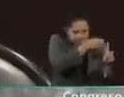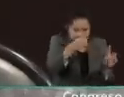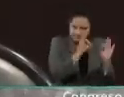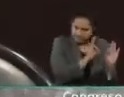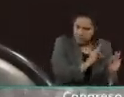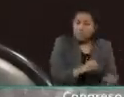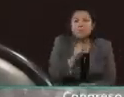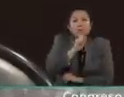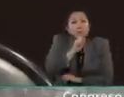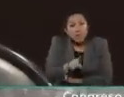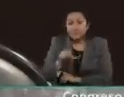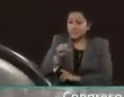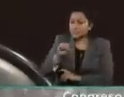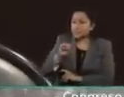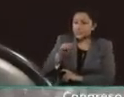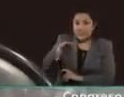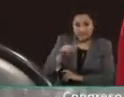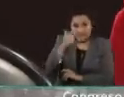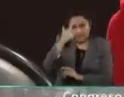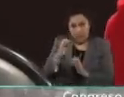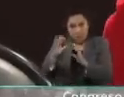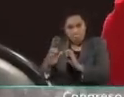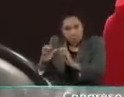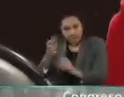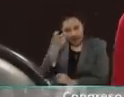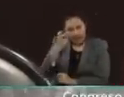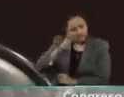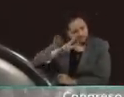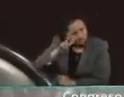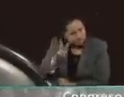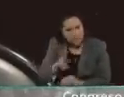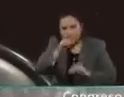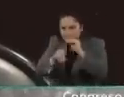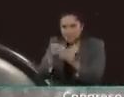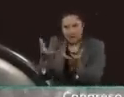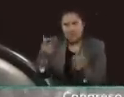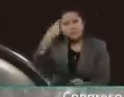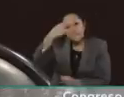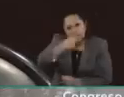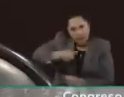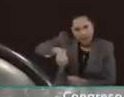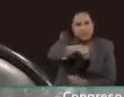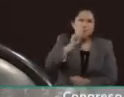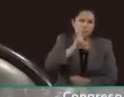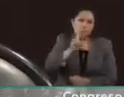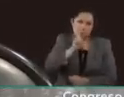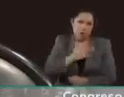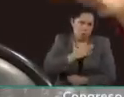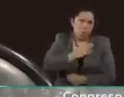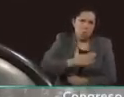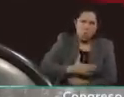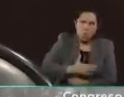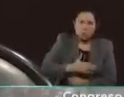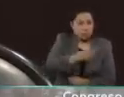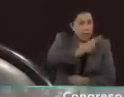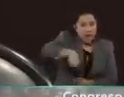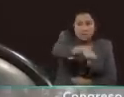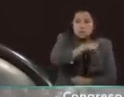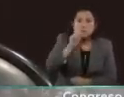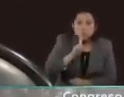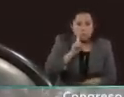cuidados, para que a las mujeres se les haga también justicia y que podamos retribuirlas por todo el trabajo que hacemos y que no